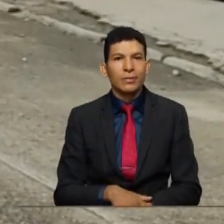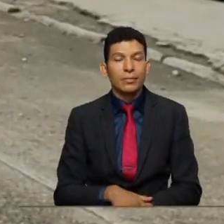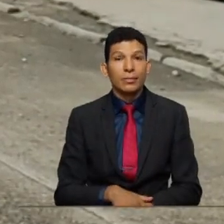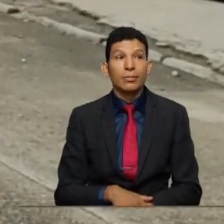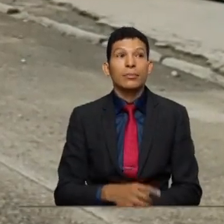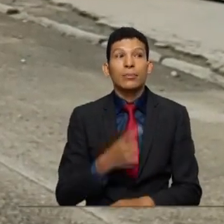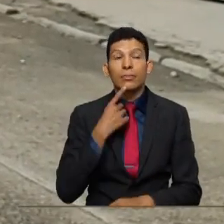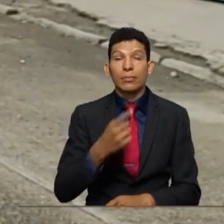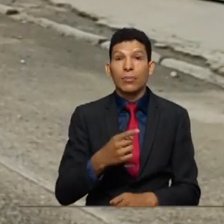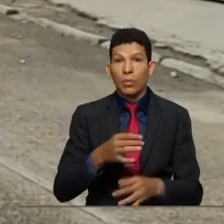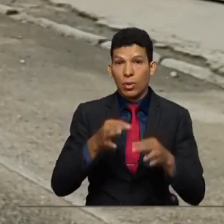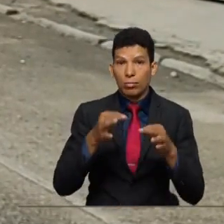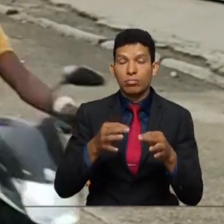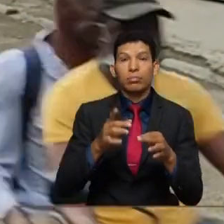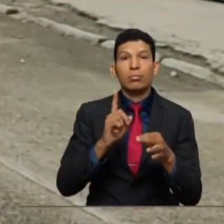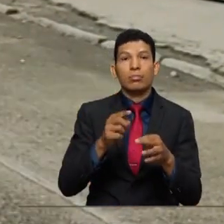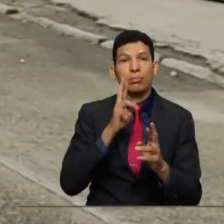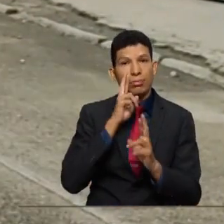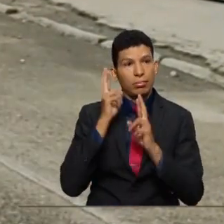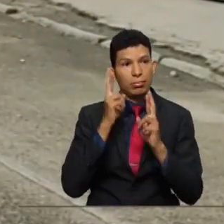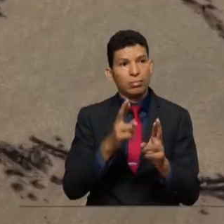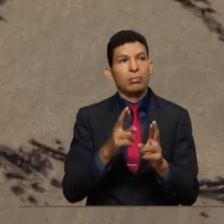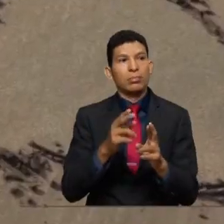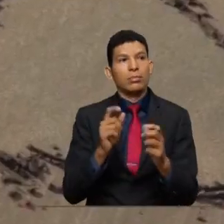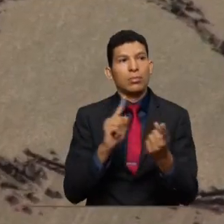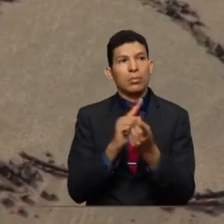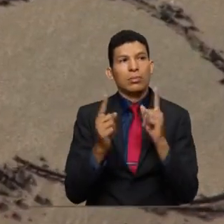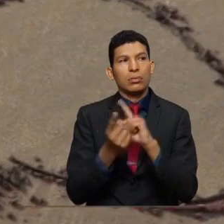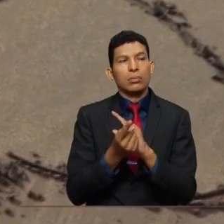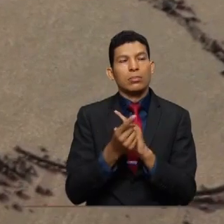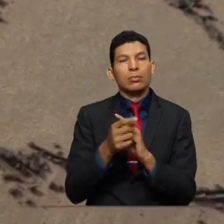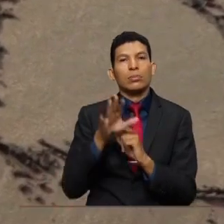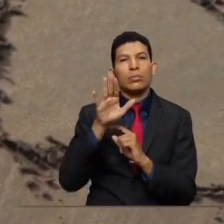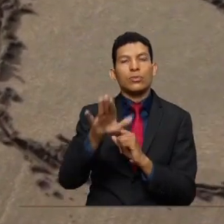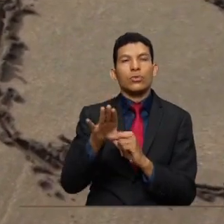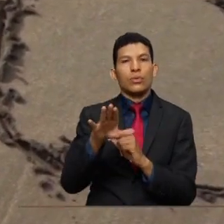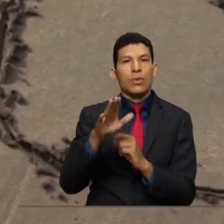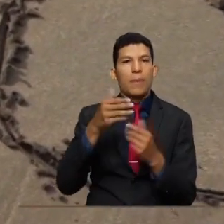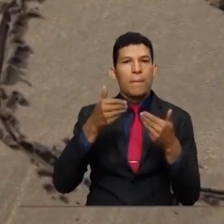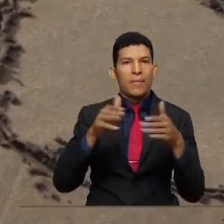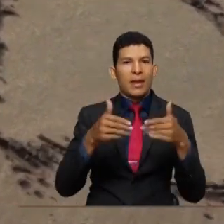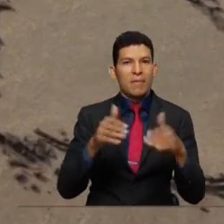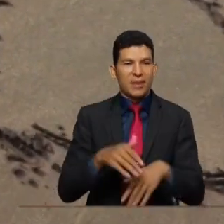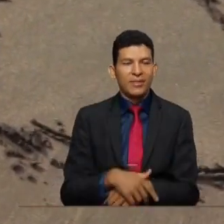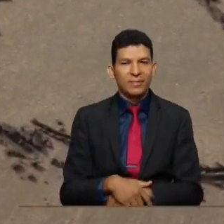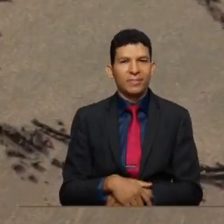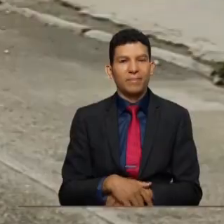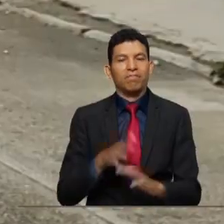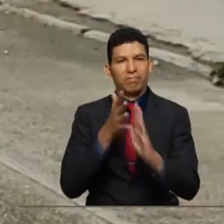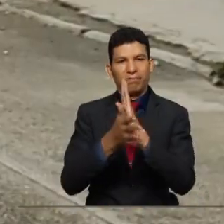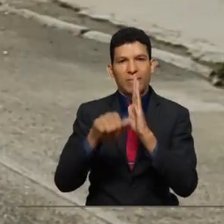que decir finalmente, y es que tuvo reconocimiento este encuentro regional en la frontera con Panamá. En la información